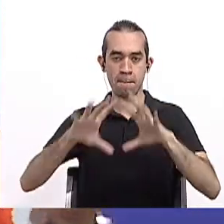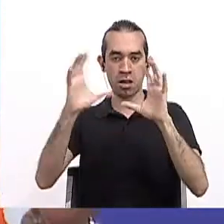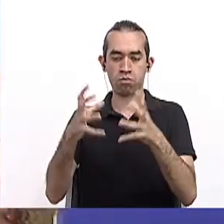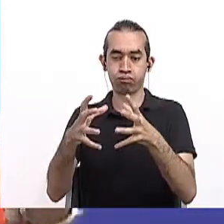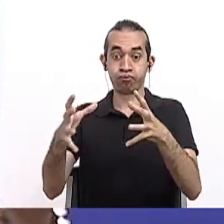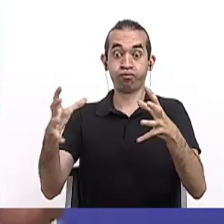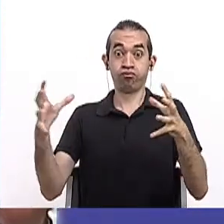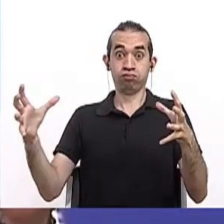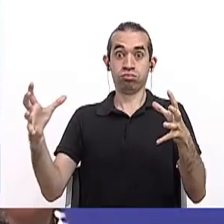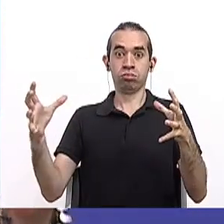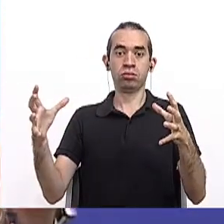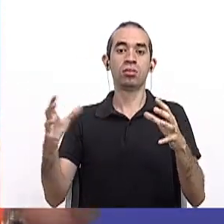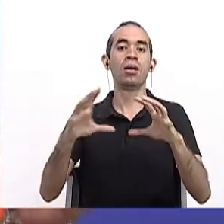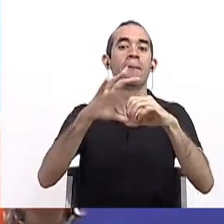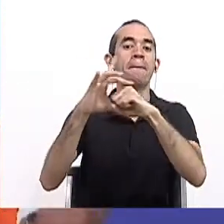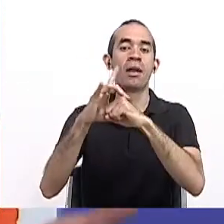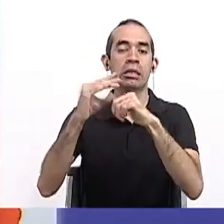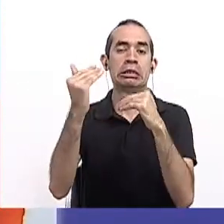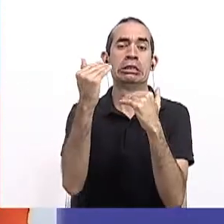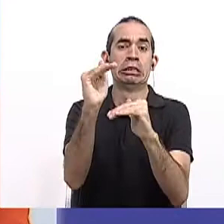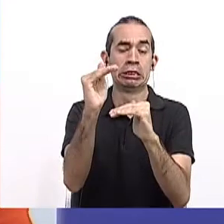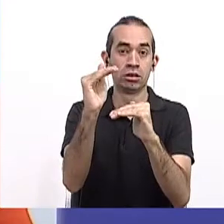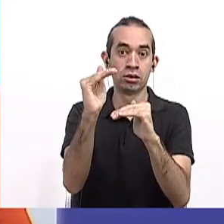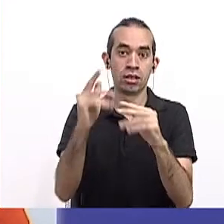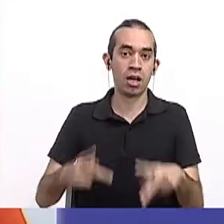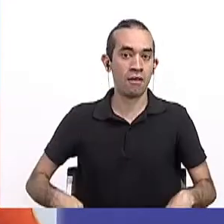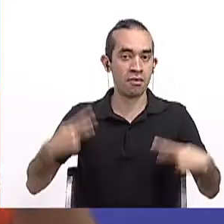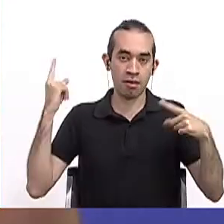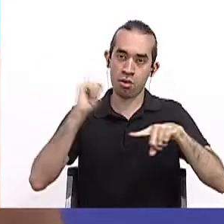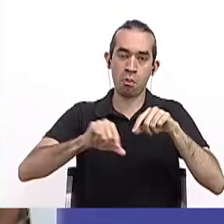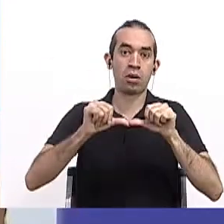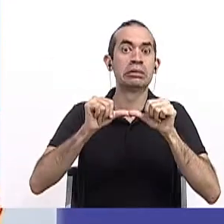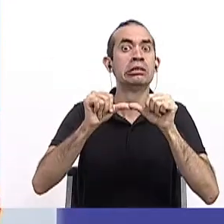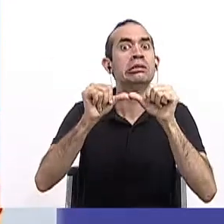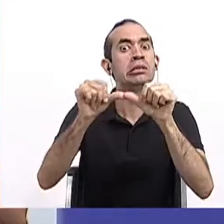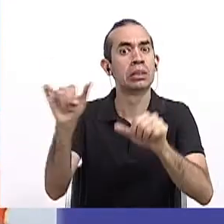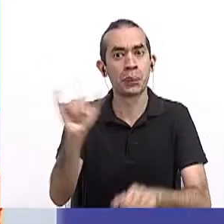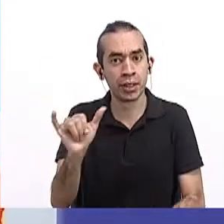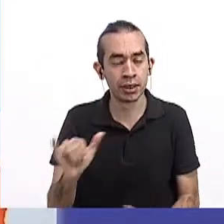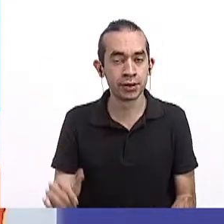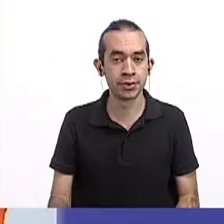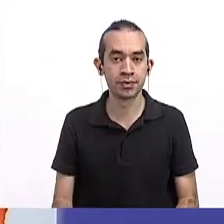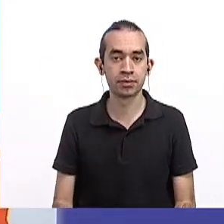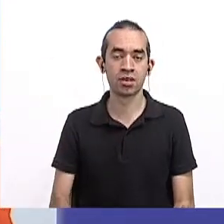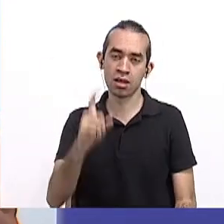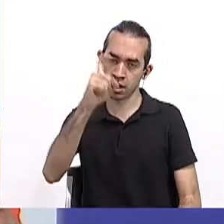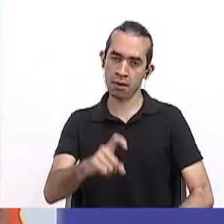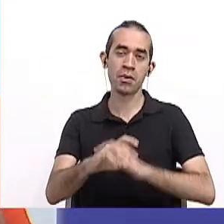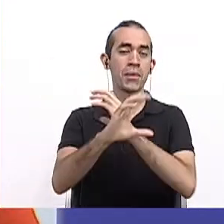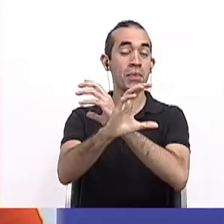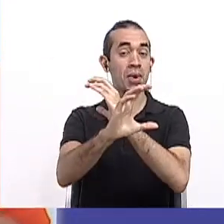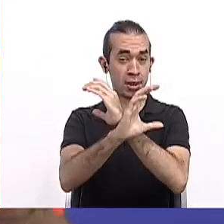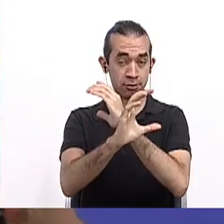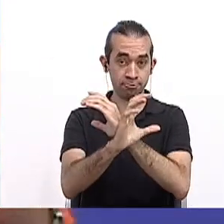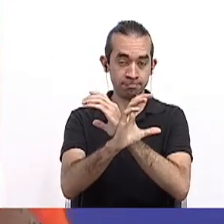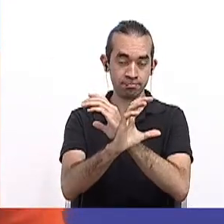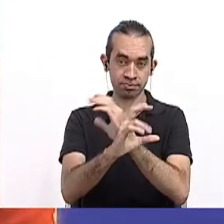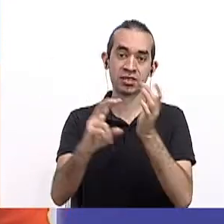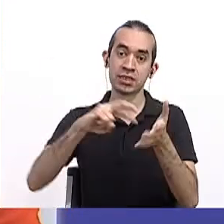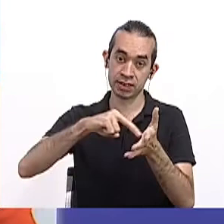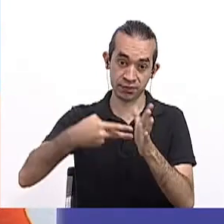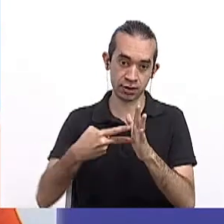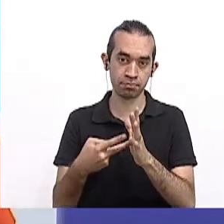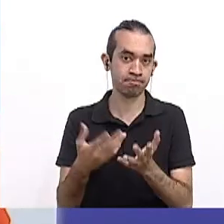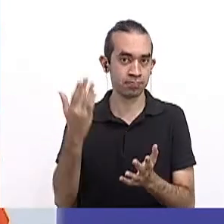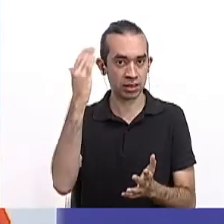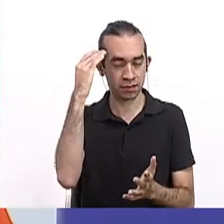ciertos límites del planeta, donde ya la vida no es sostenible y tenemos que tener muchísimo cuidado. Y es por eso que desde el